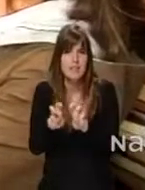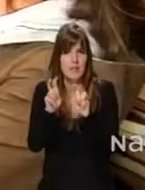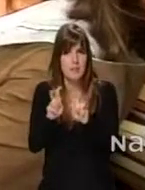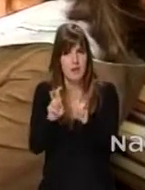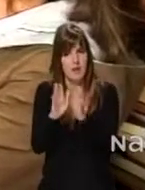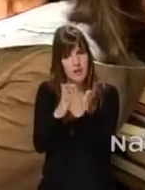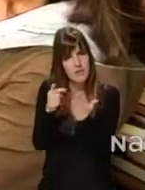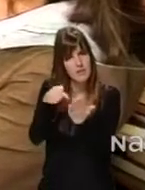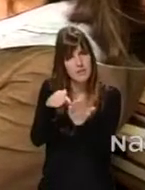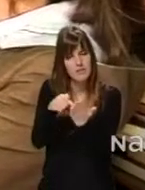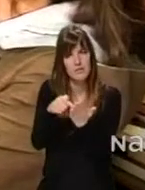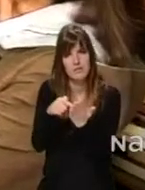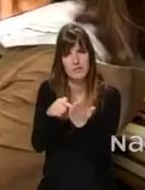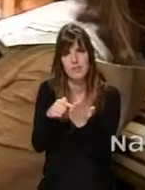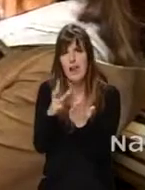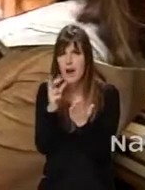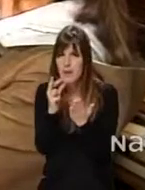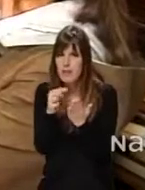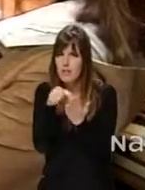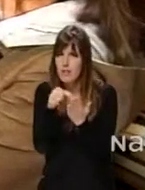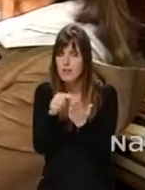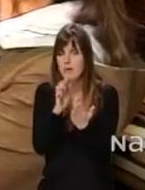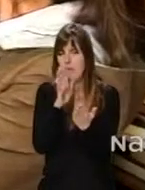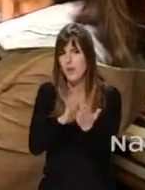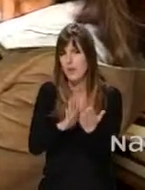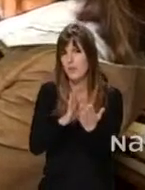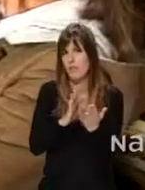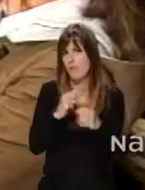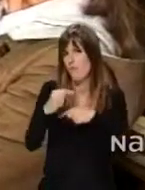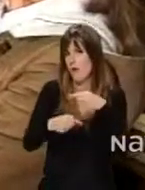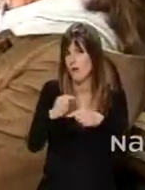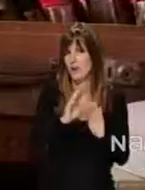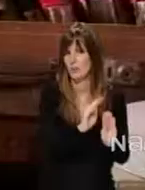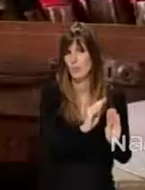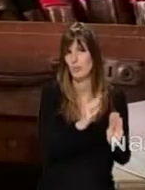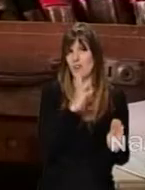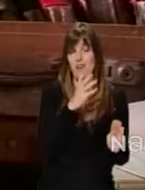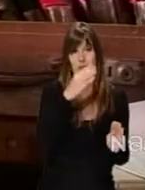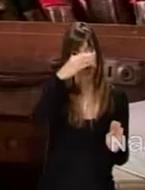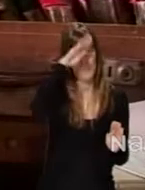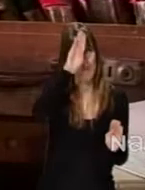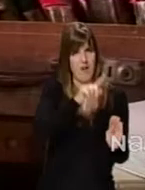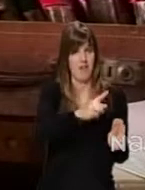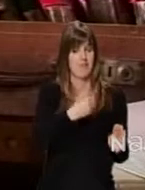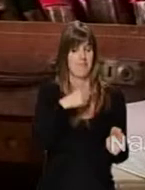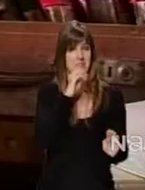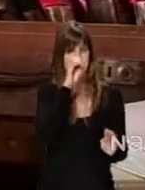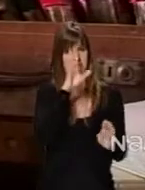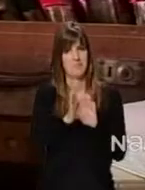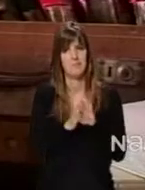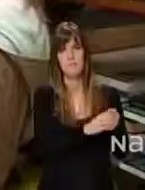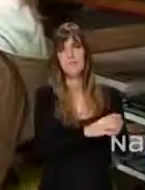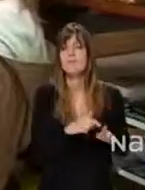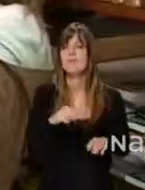del libro y por el apellido de la persona se veía clarísimamente que era un antepasado de esa persona, ¿no? Javier, soy una apasionada de la lectura y